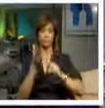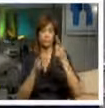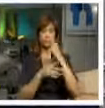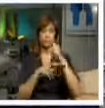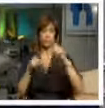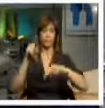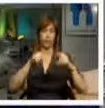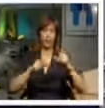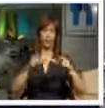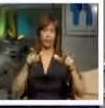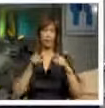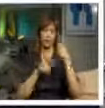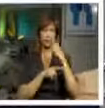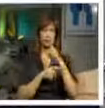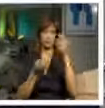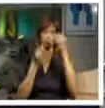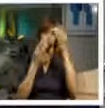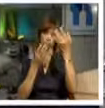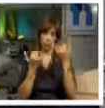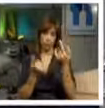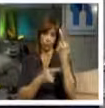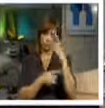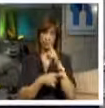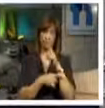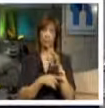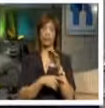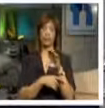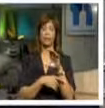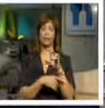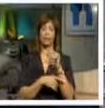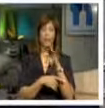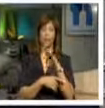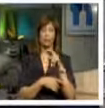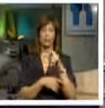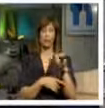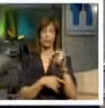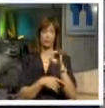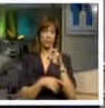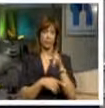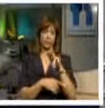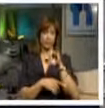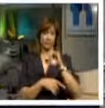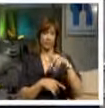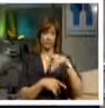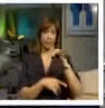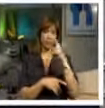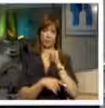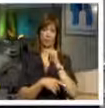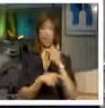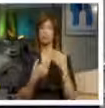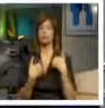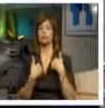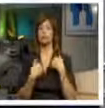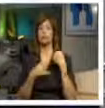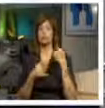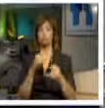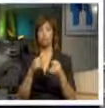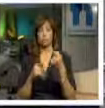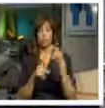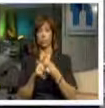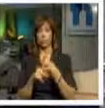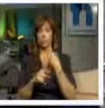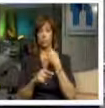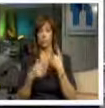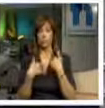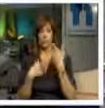en algunos lugares sobre todo el dato que nos ha llegado desde las cabañas vip y así que los amigos que han estado en cabañas en los últimos meses